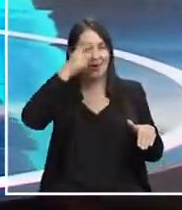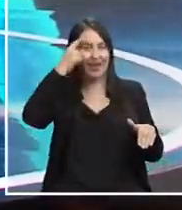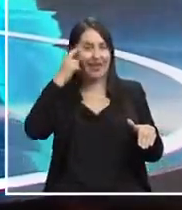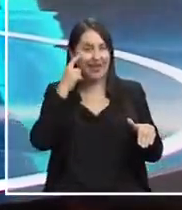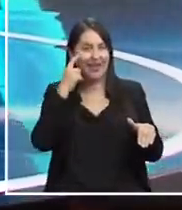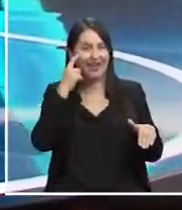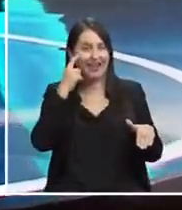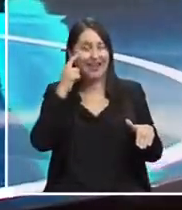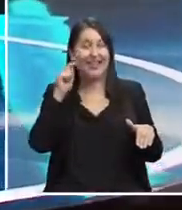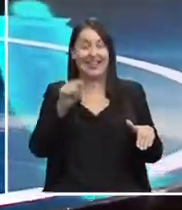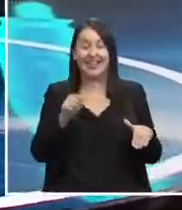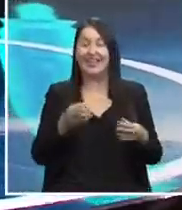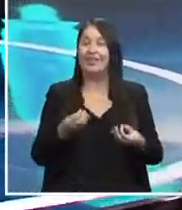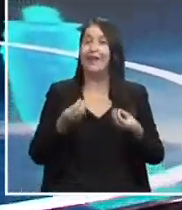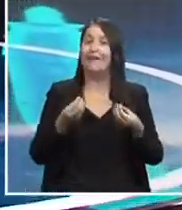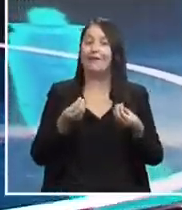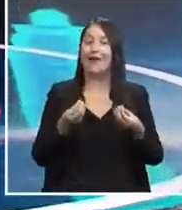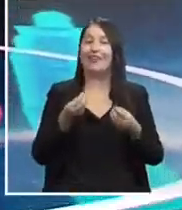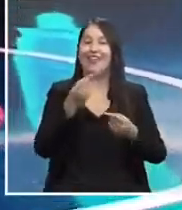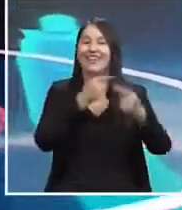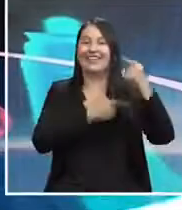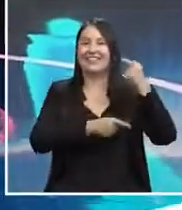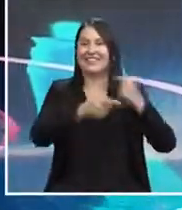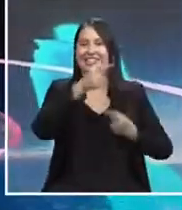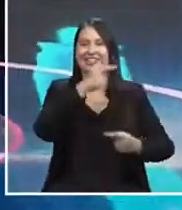esta fantástica historia